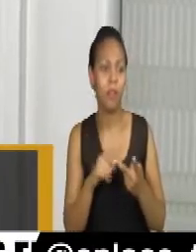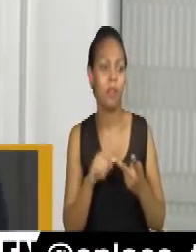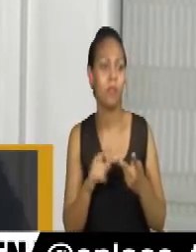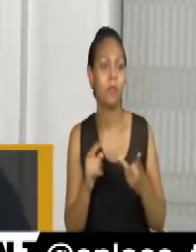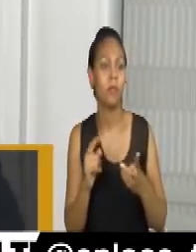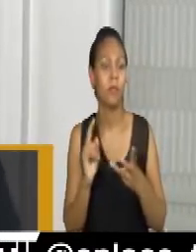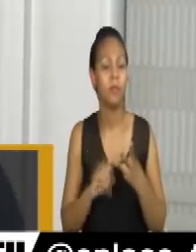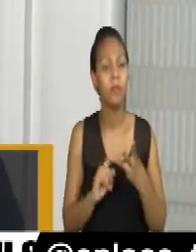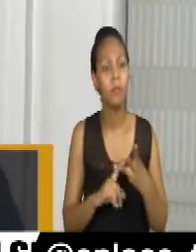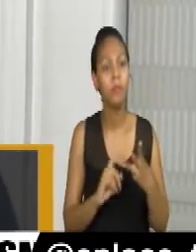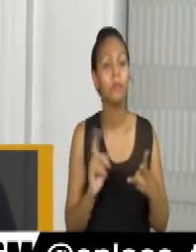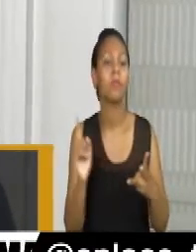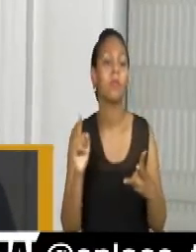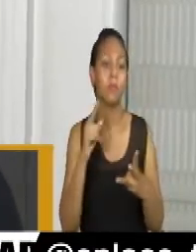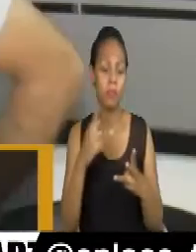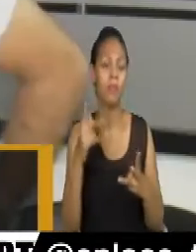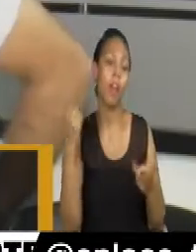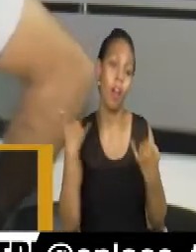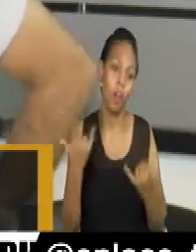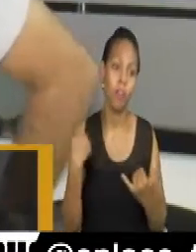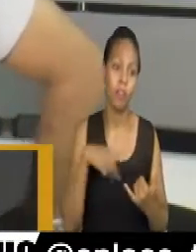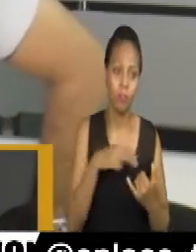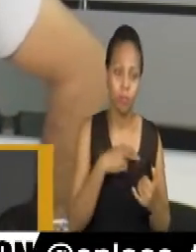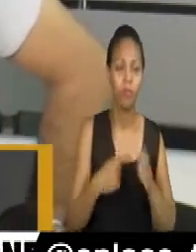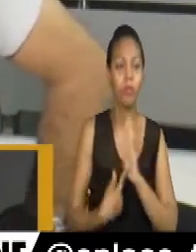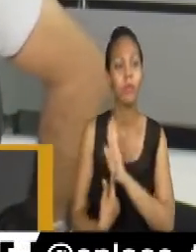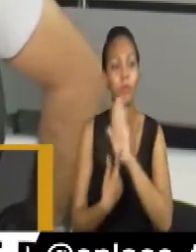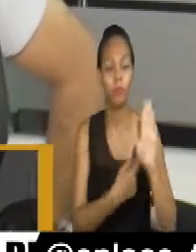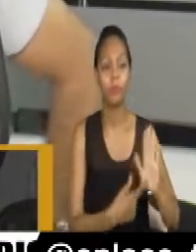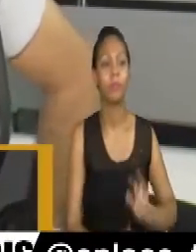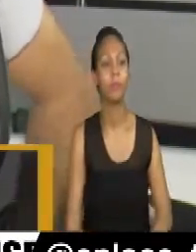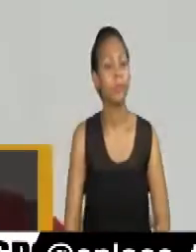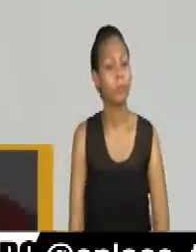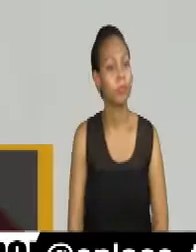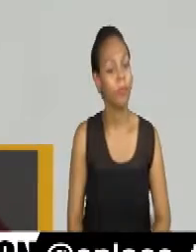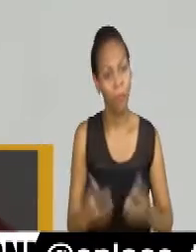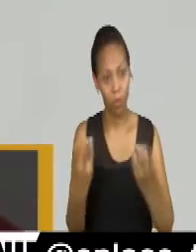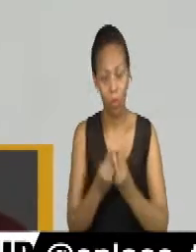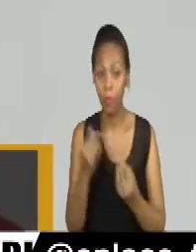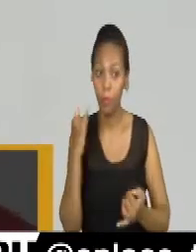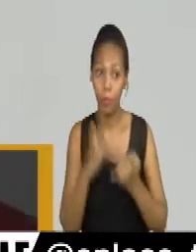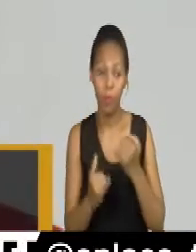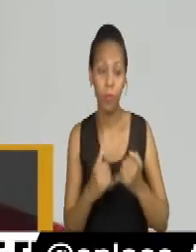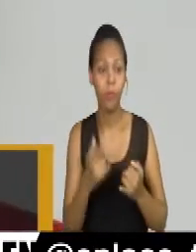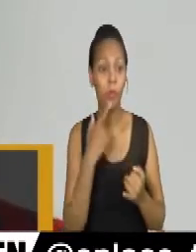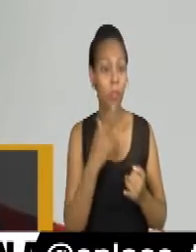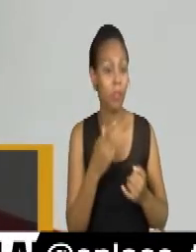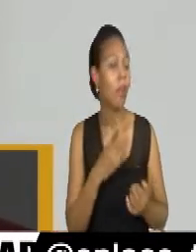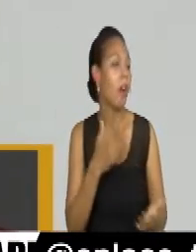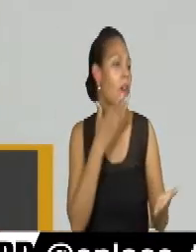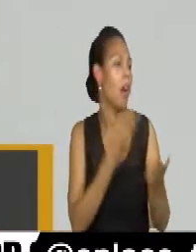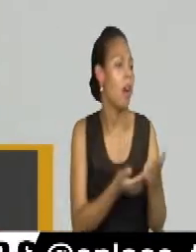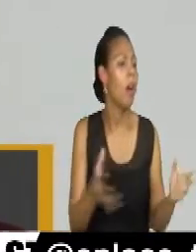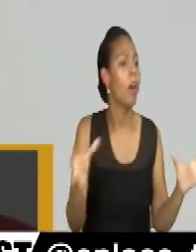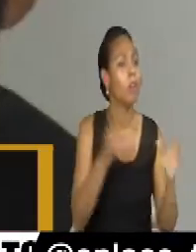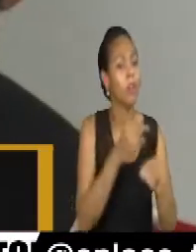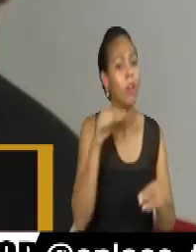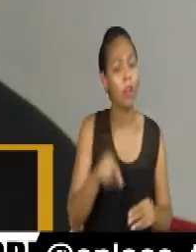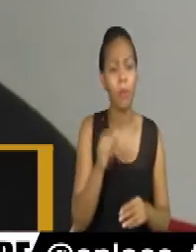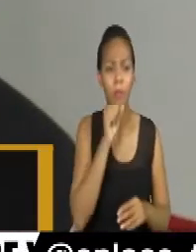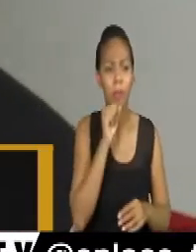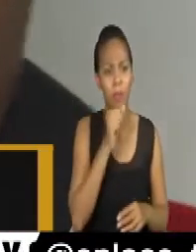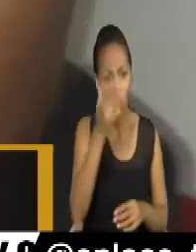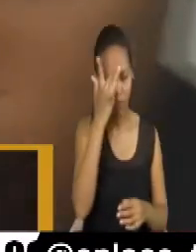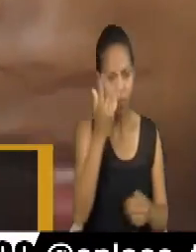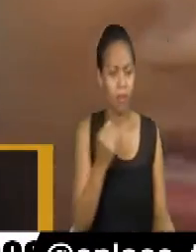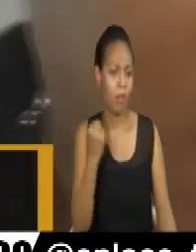ahora representada por Caner y Keiner, los K. Morales. La agrupación musical por último agradeció al público barranqueño por su permanente apoyo e invitó a